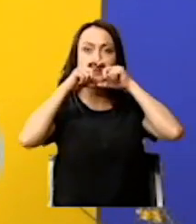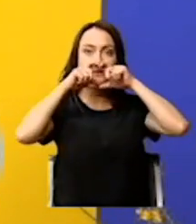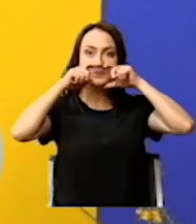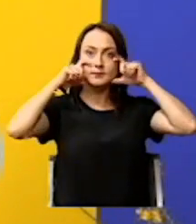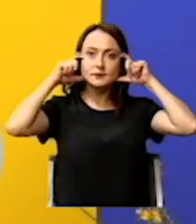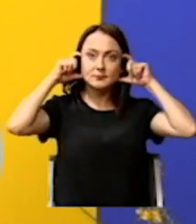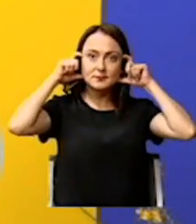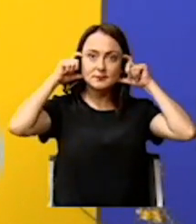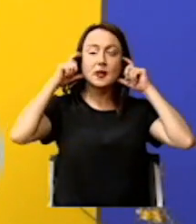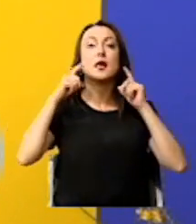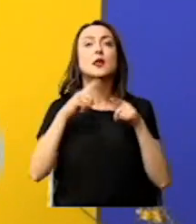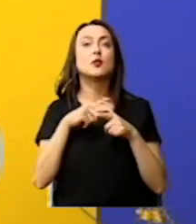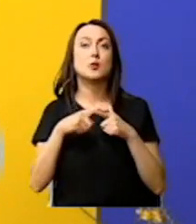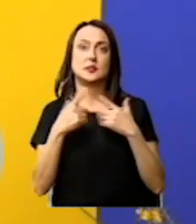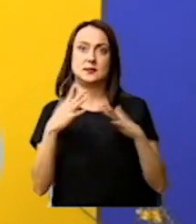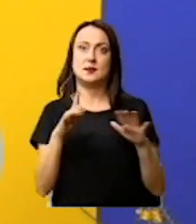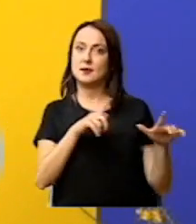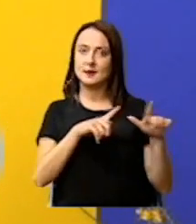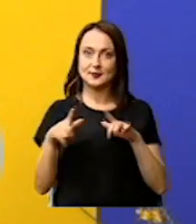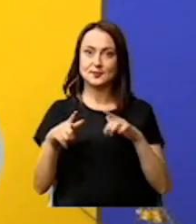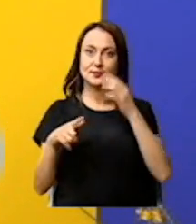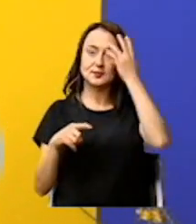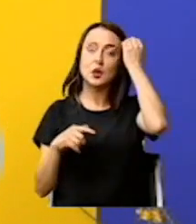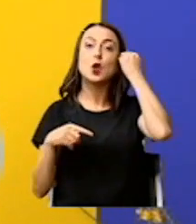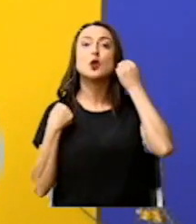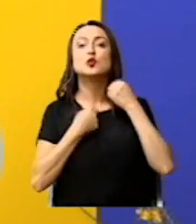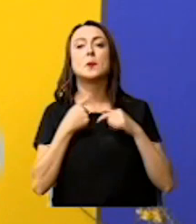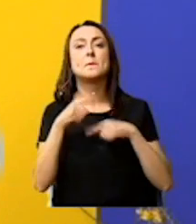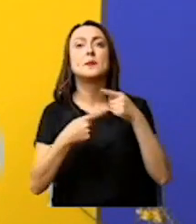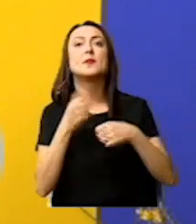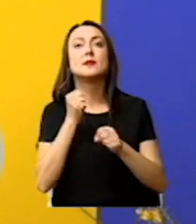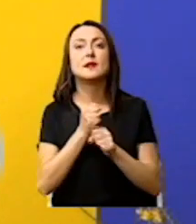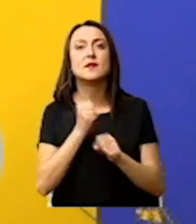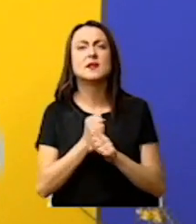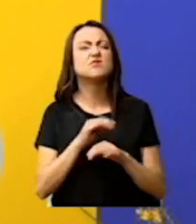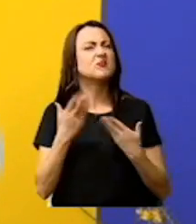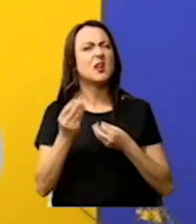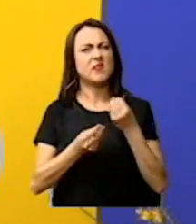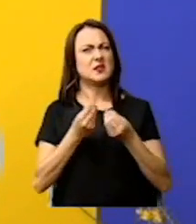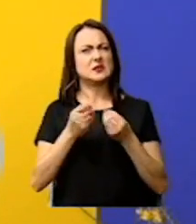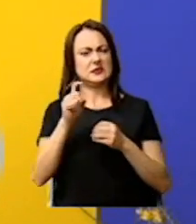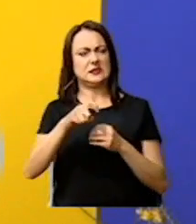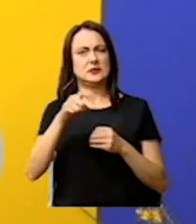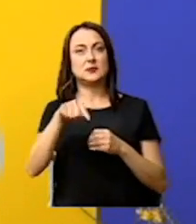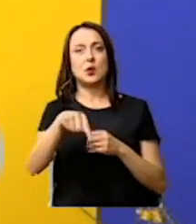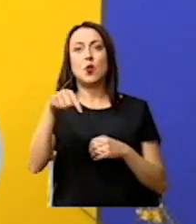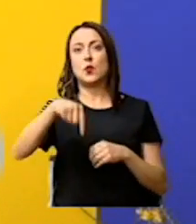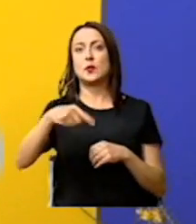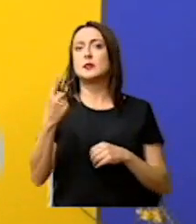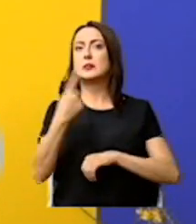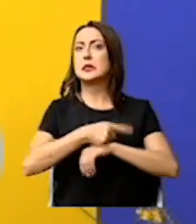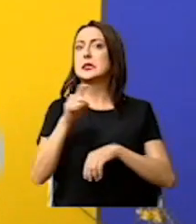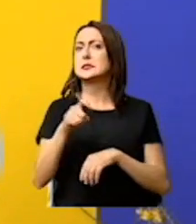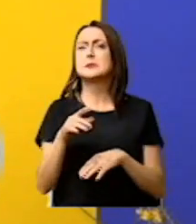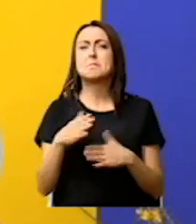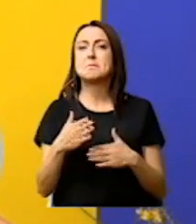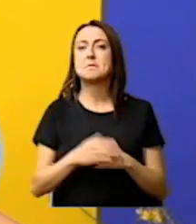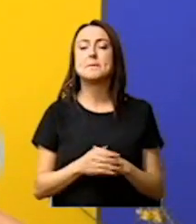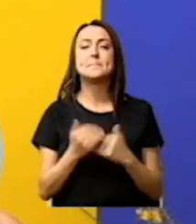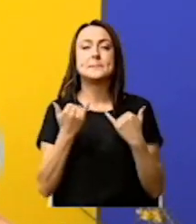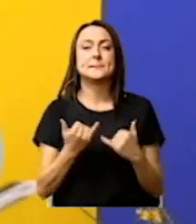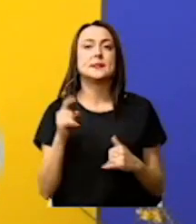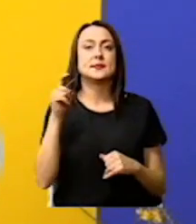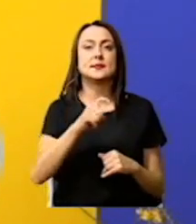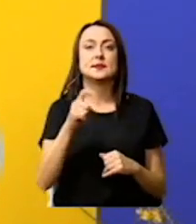mascarilla. Entonces, ya listos, vamos a trabajar. ¿Qué vamos a ocupar el día de hoy? Bueno, vamos a